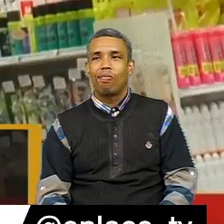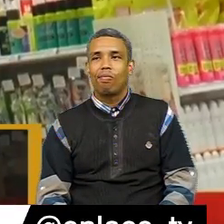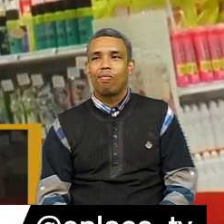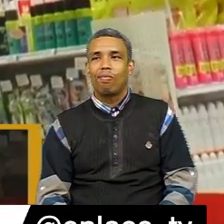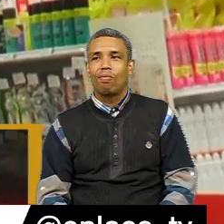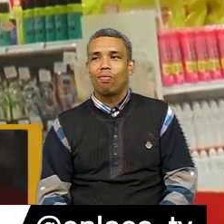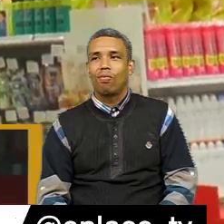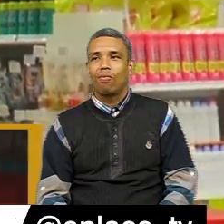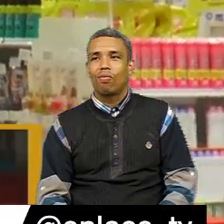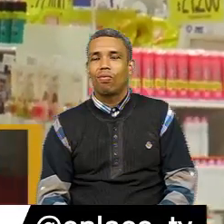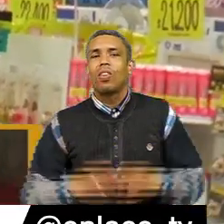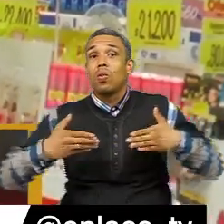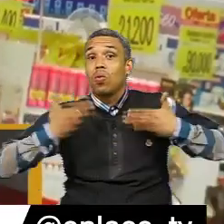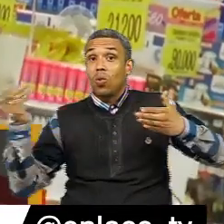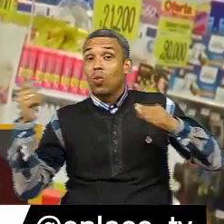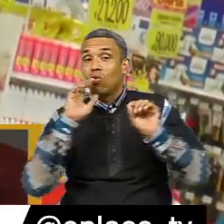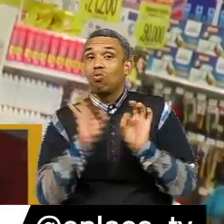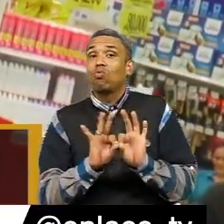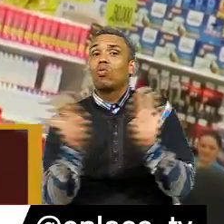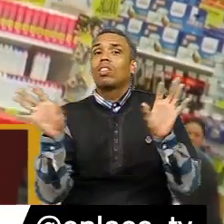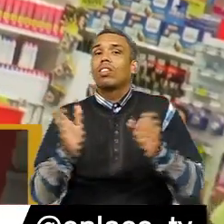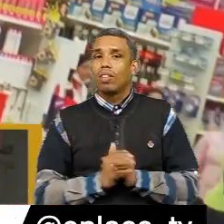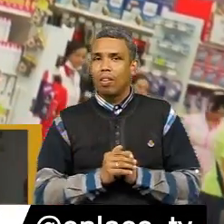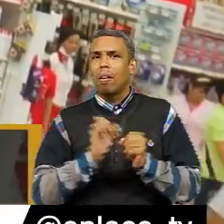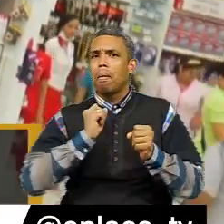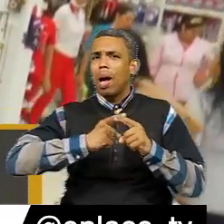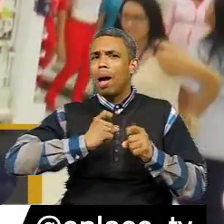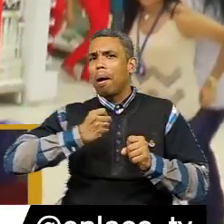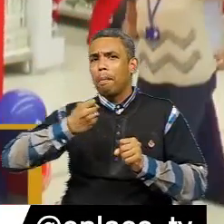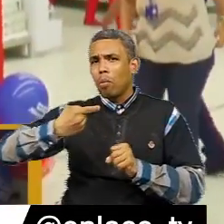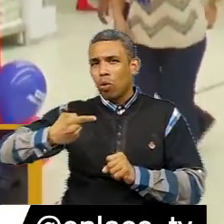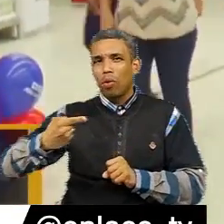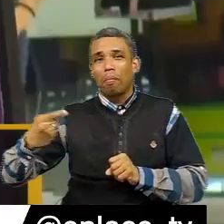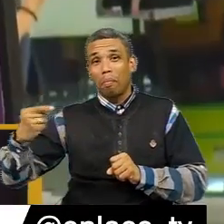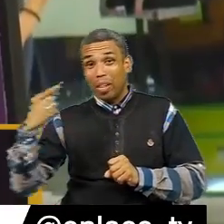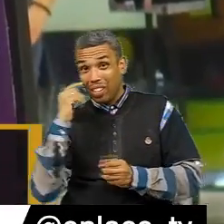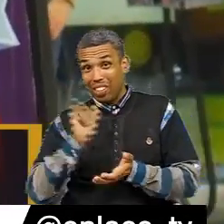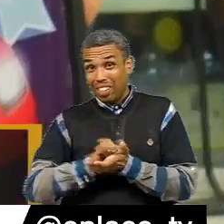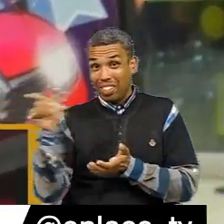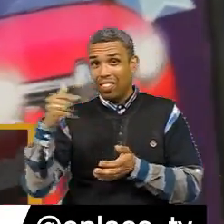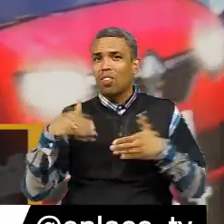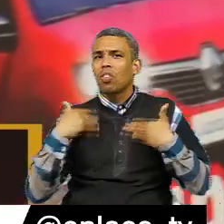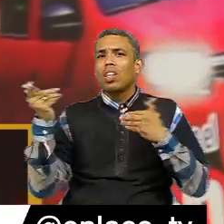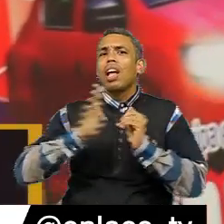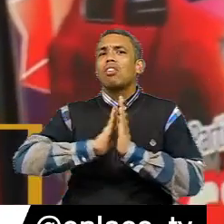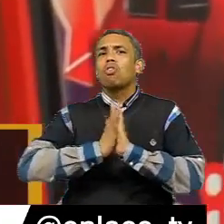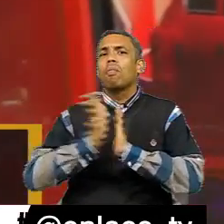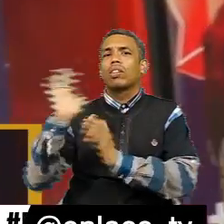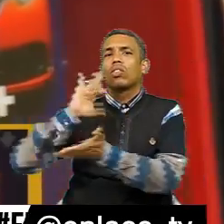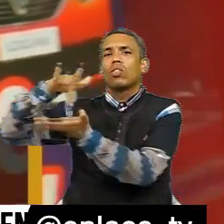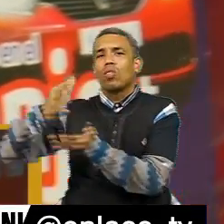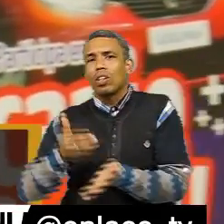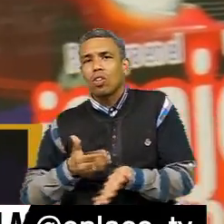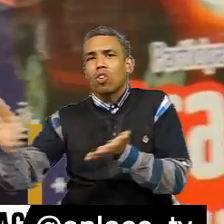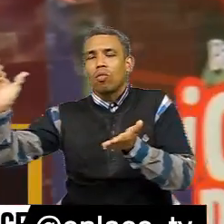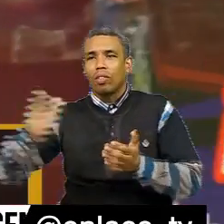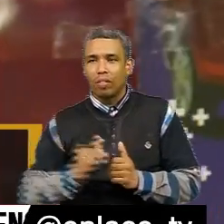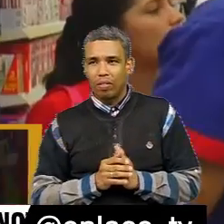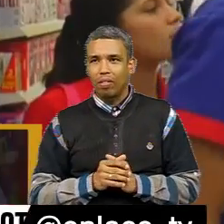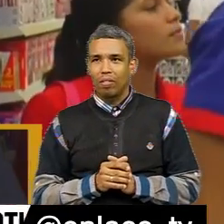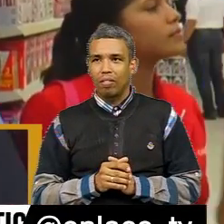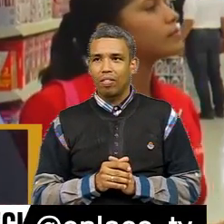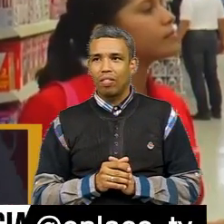La compra de la afortunada cliente se dio en Más por Menos Comercio, de allí la alegría del responsable de este almacén. Una felicidad grandísima